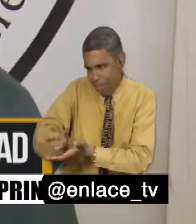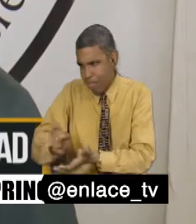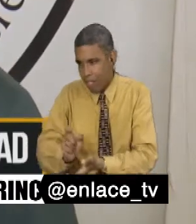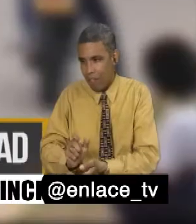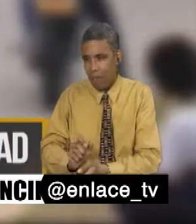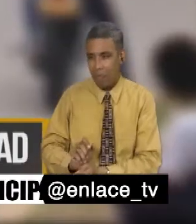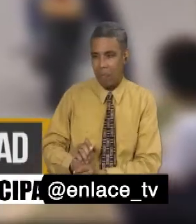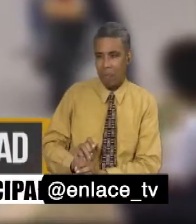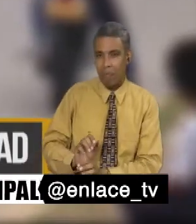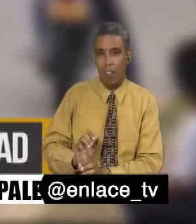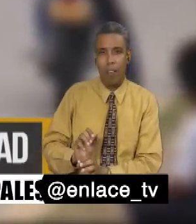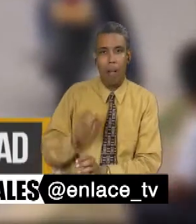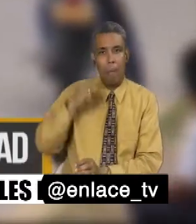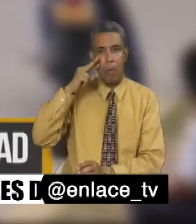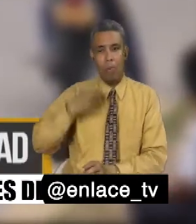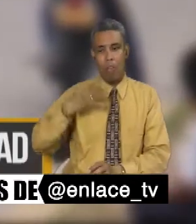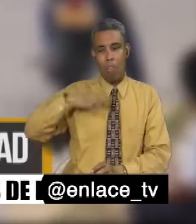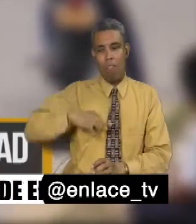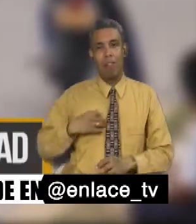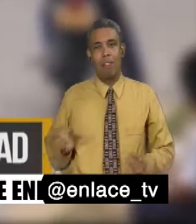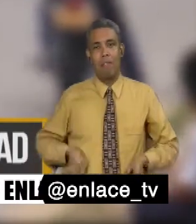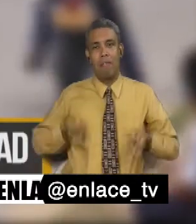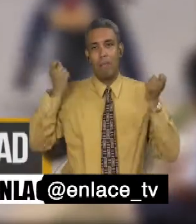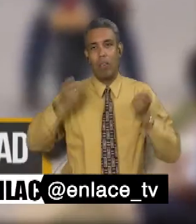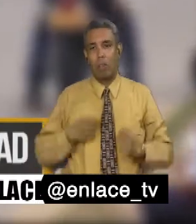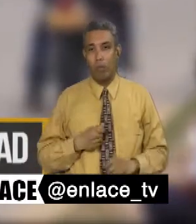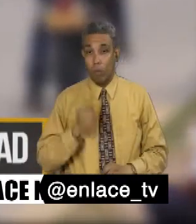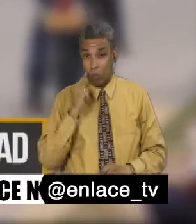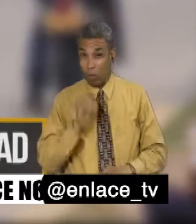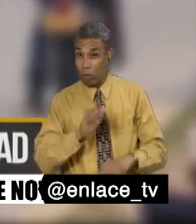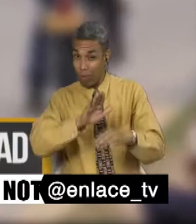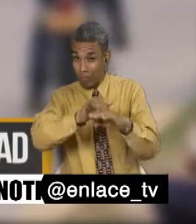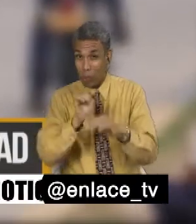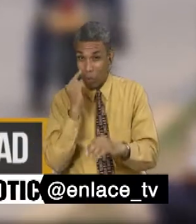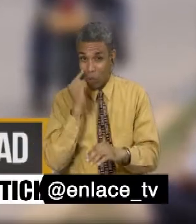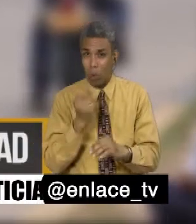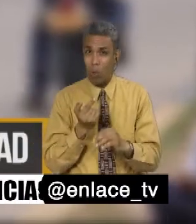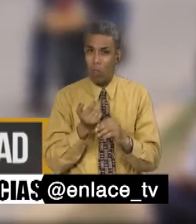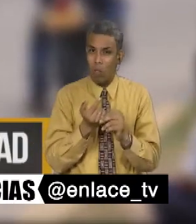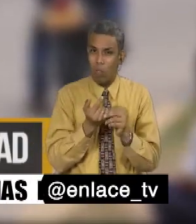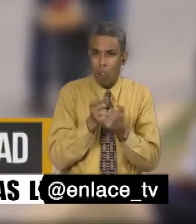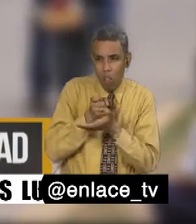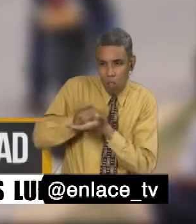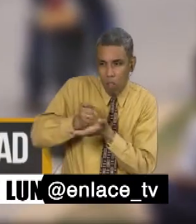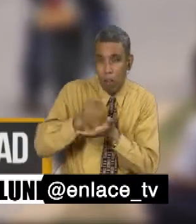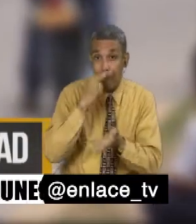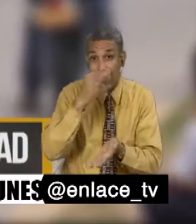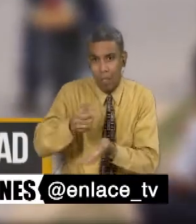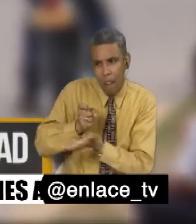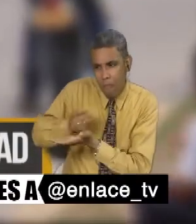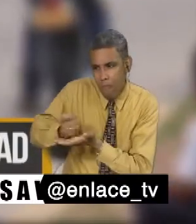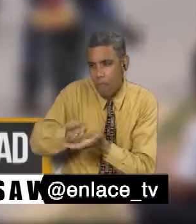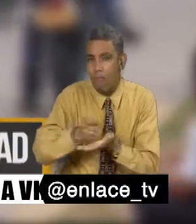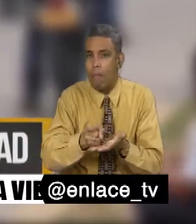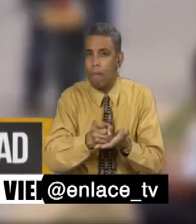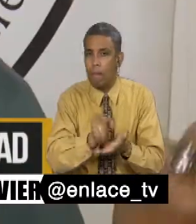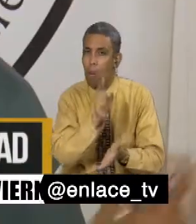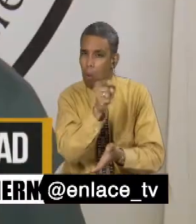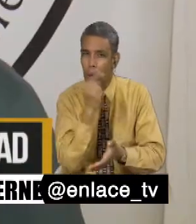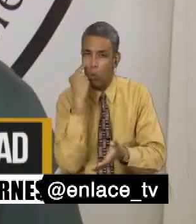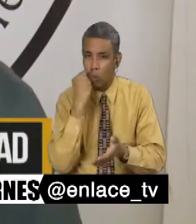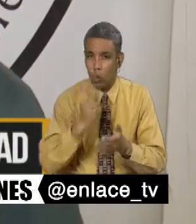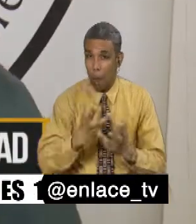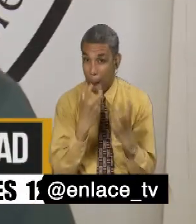estamentos judiciales. Asimismo indicó que la denuncia es importante para tratar de mitigar este flagelo que viene consumiendo y acabando con la sociedad.